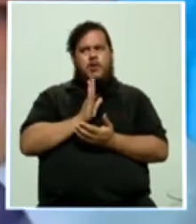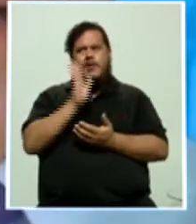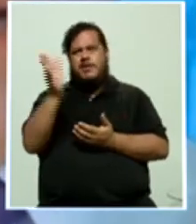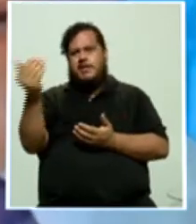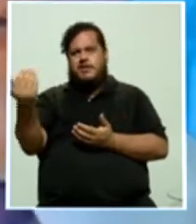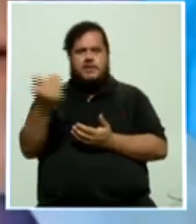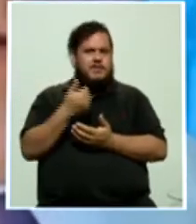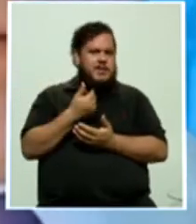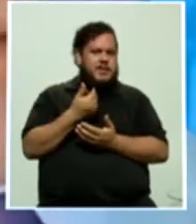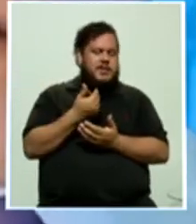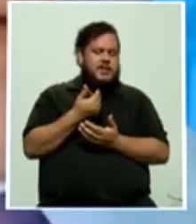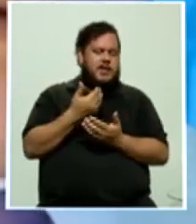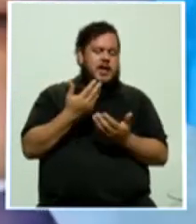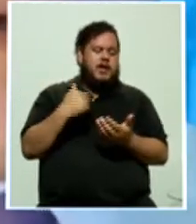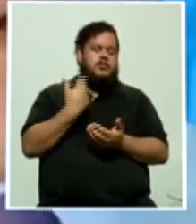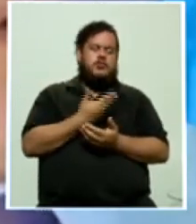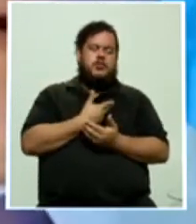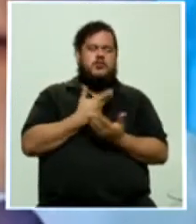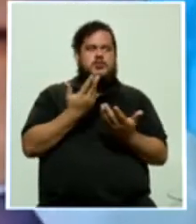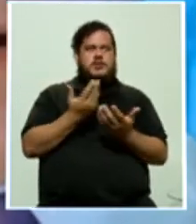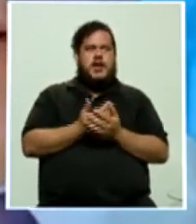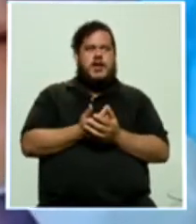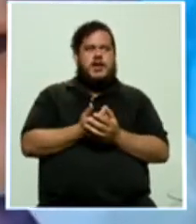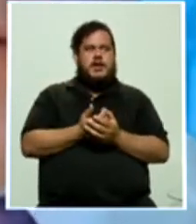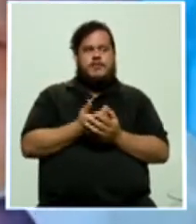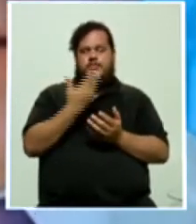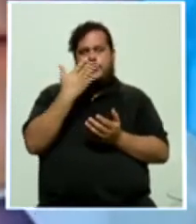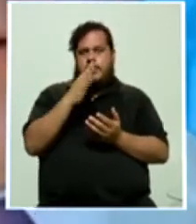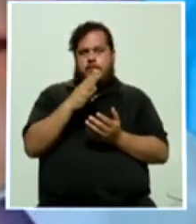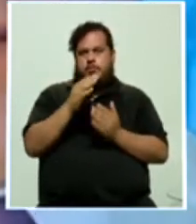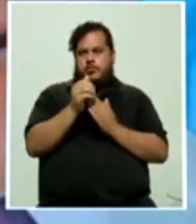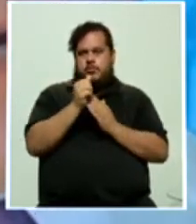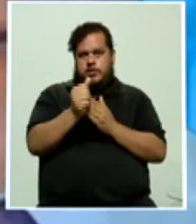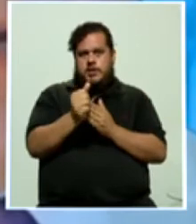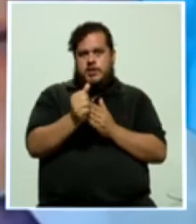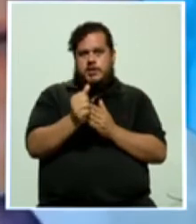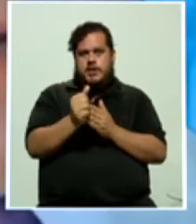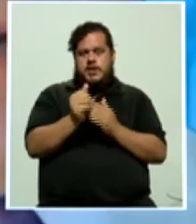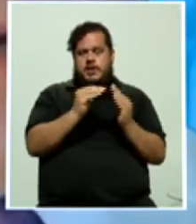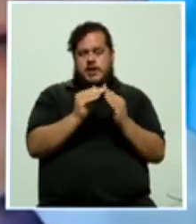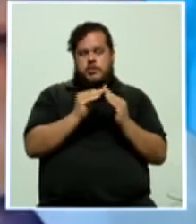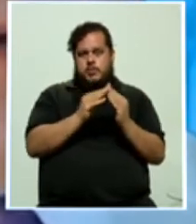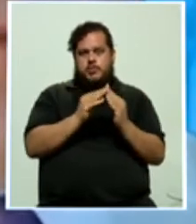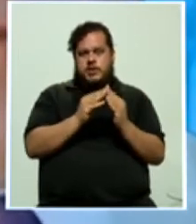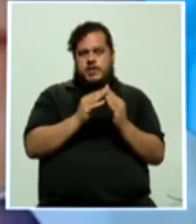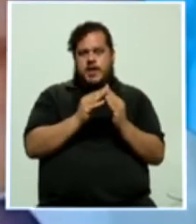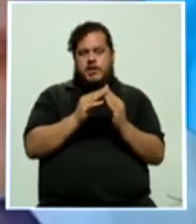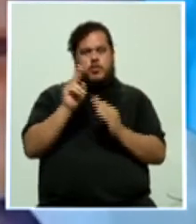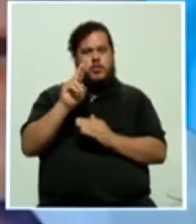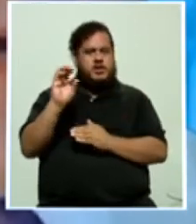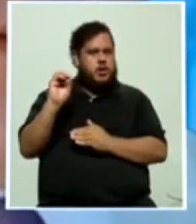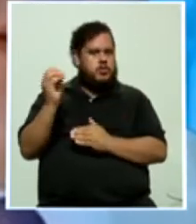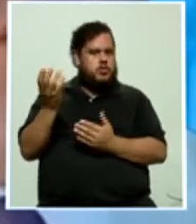venidas. Estamos en un momento en el que los líderes de la comunidad ultraortodoxa